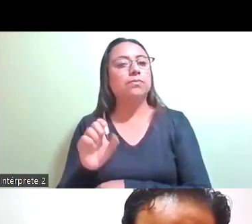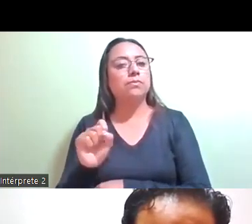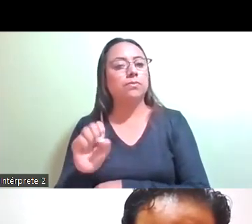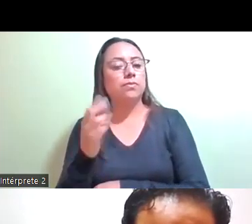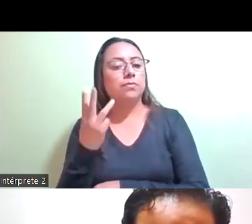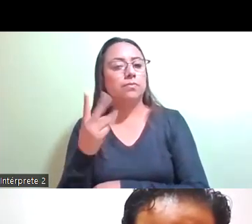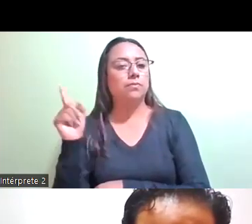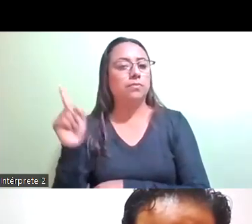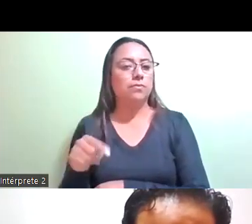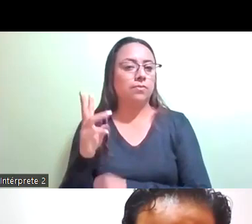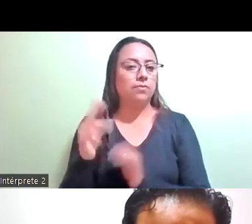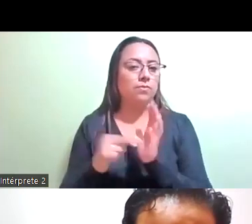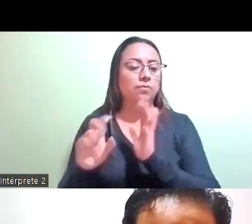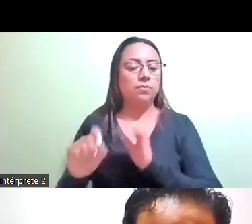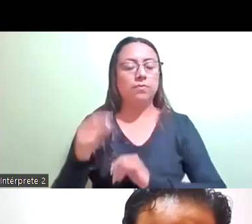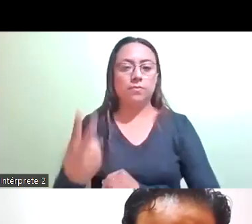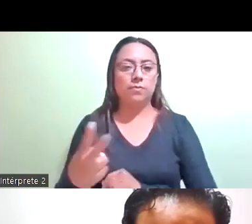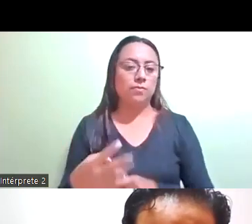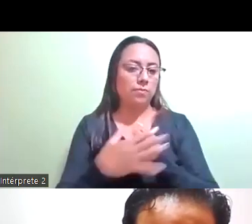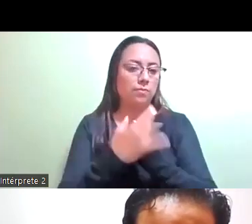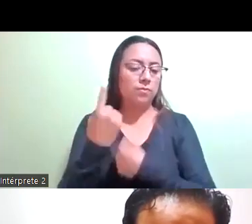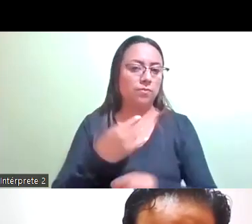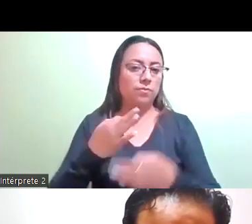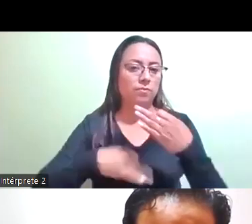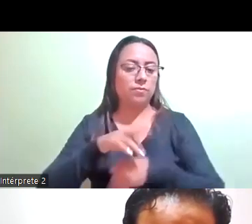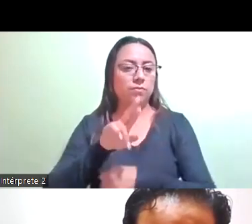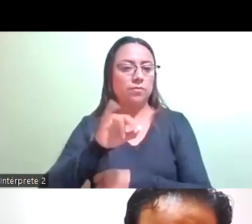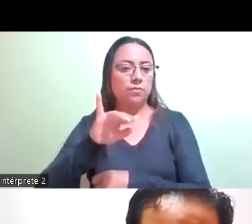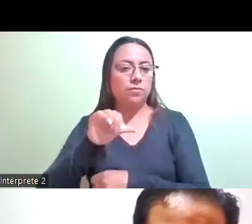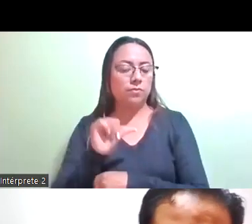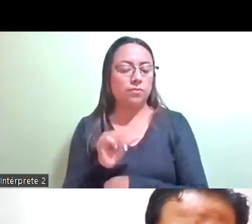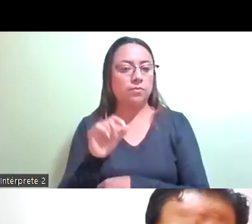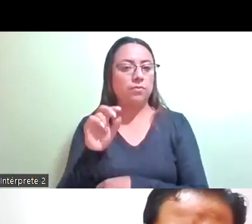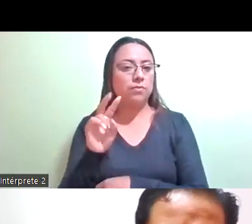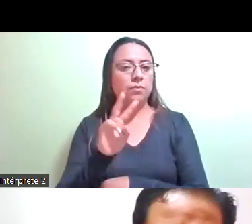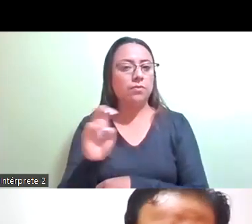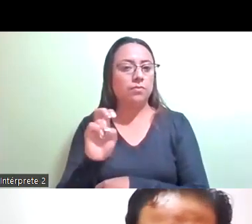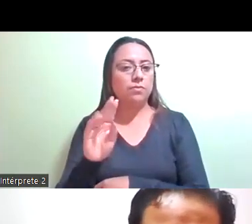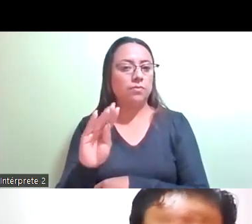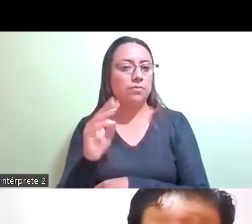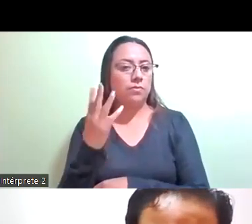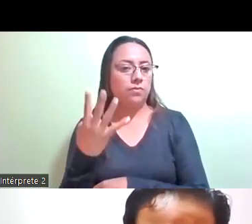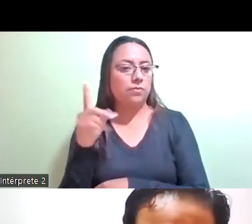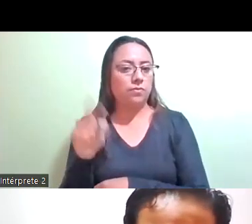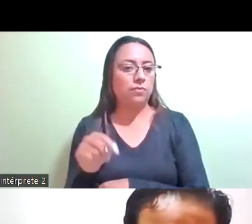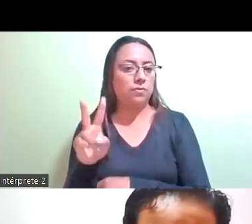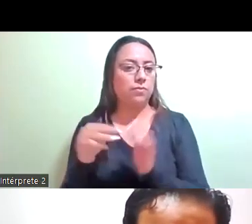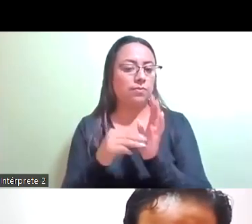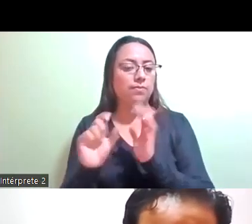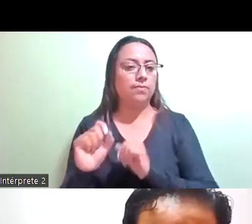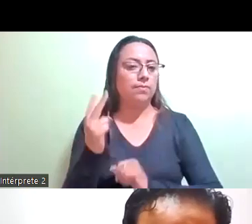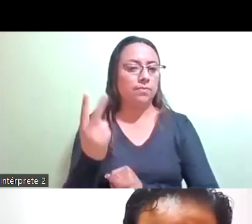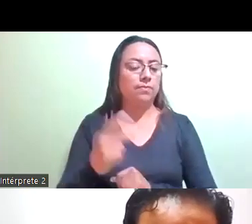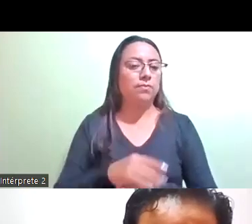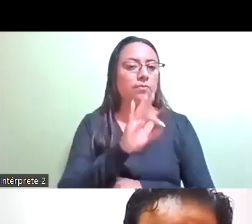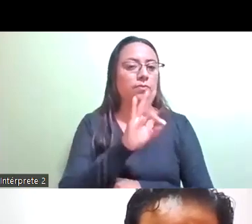RR.IP.1573/2022, relacionada al recurso de inconformidad RIA 295/22, del cumplido de resolución del